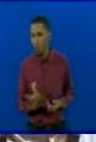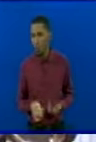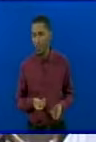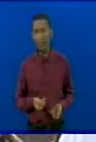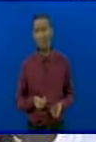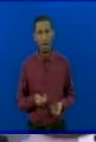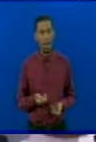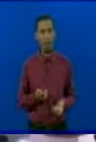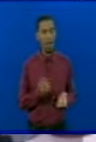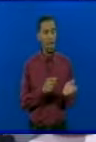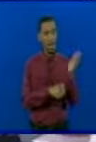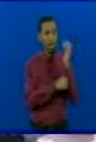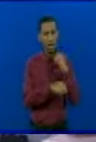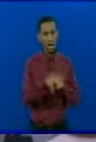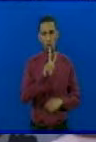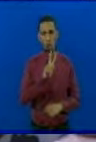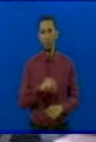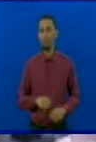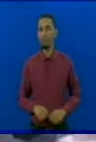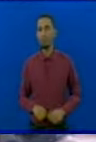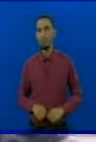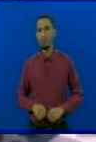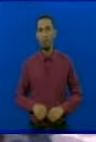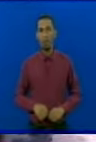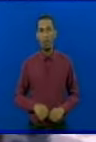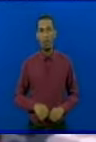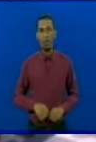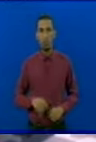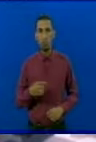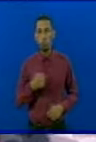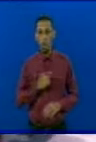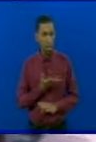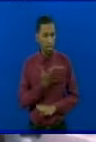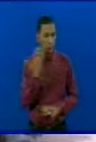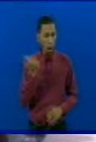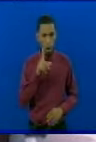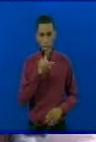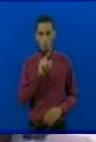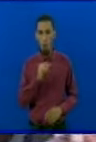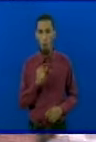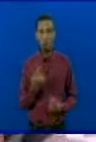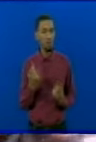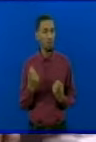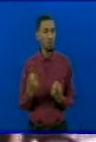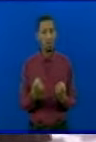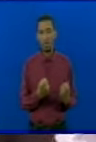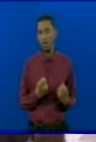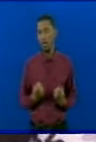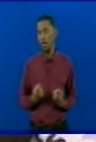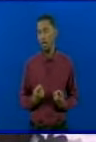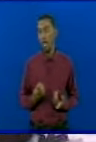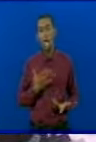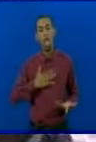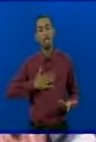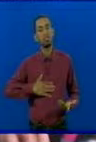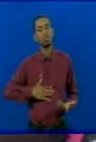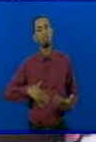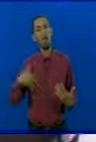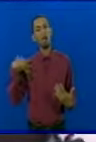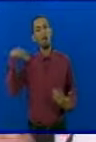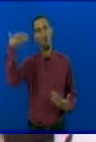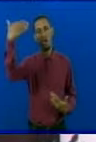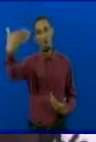2 con Yamila. Pues yo llego con faltante, que hay que esperar a que devuelvan el faltante. Pero los faltantes nunca